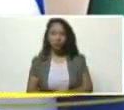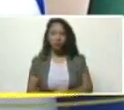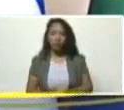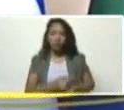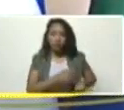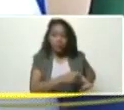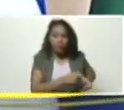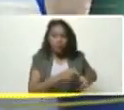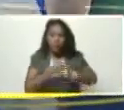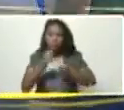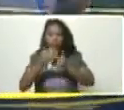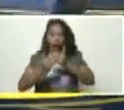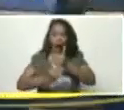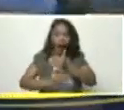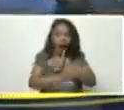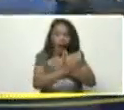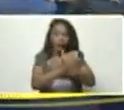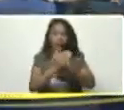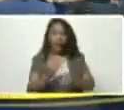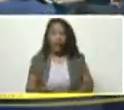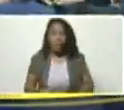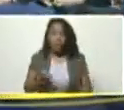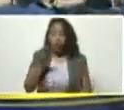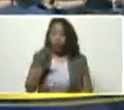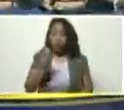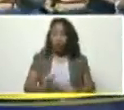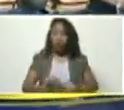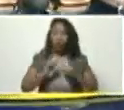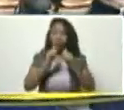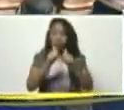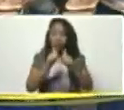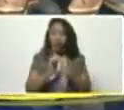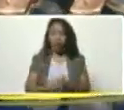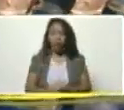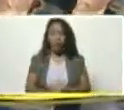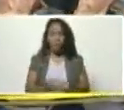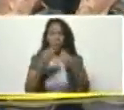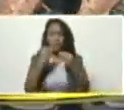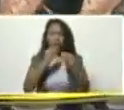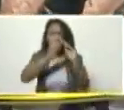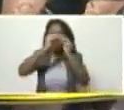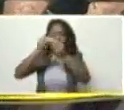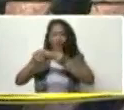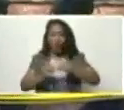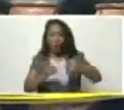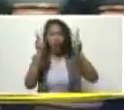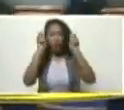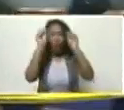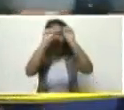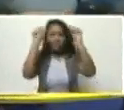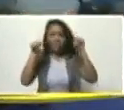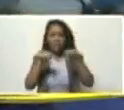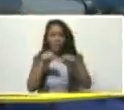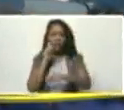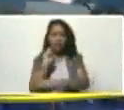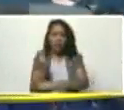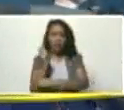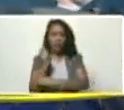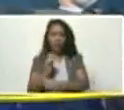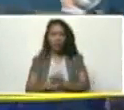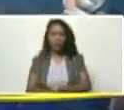llevando adelante importantes iniciativas para la configuración de un nuevo sistema